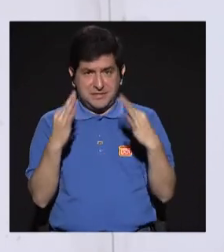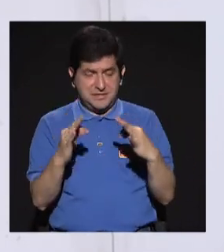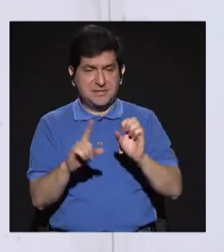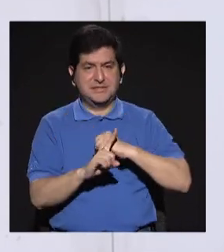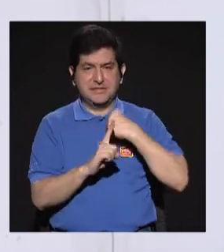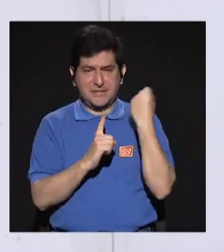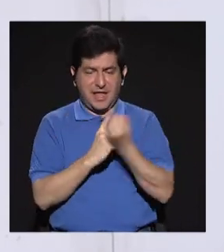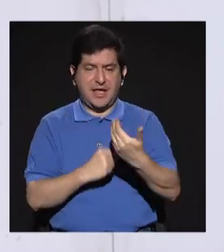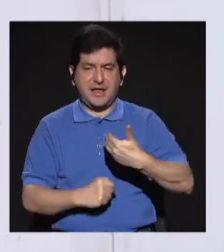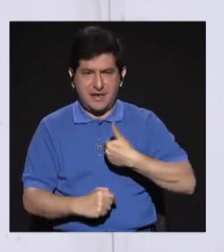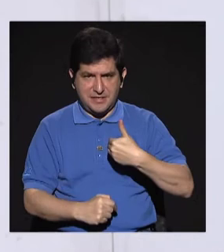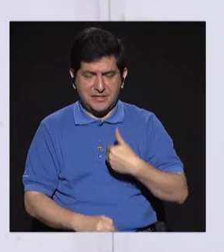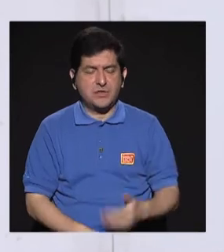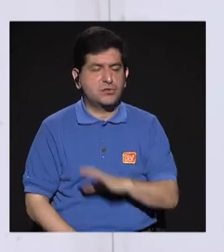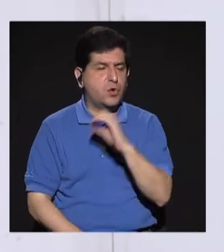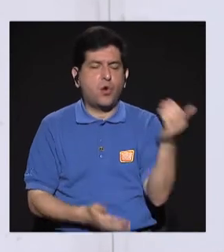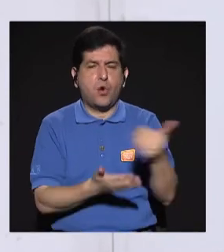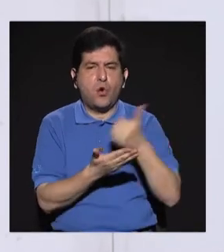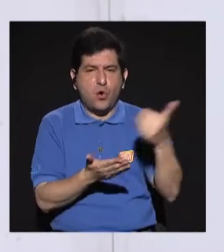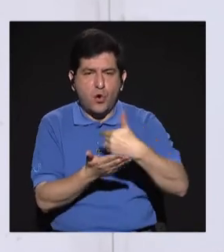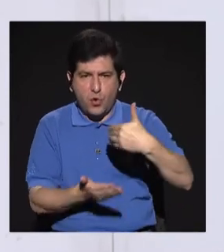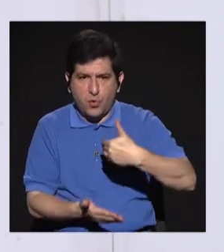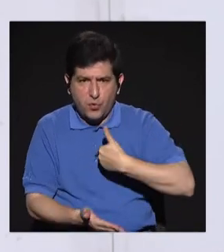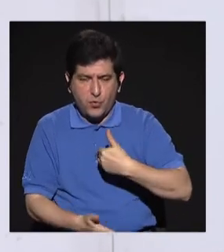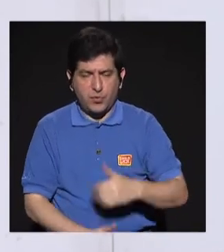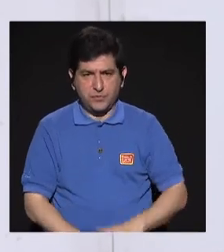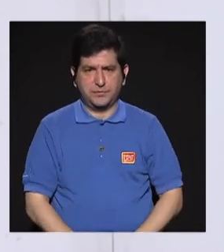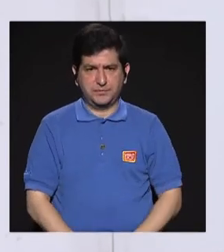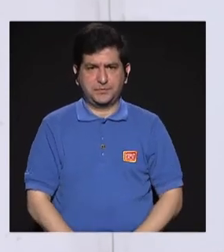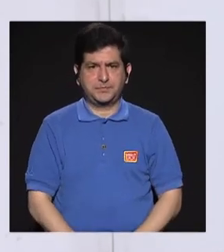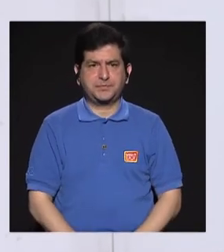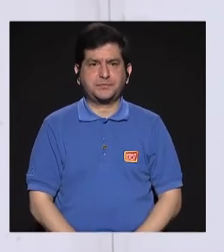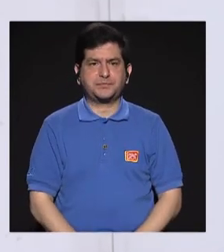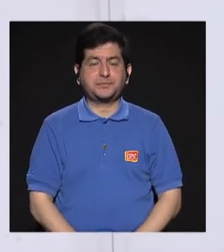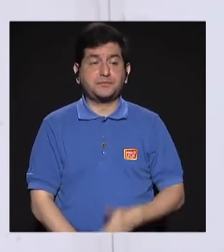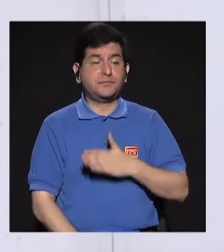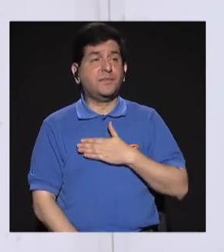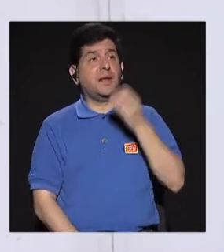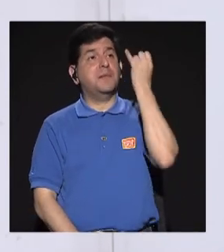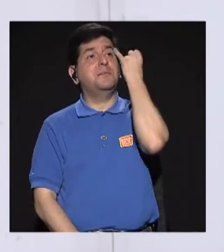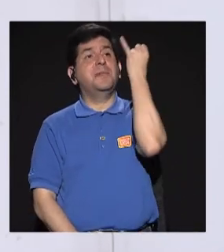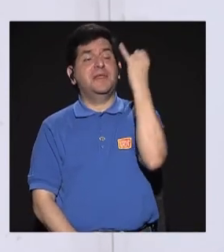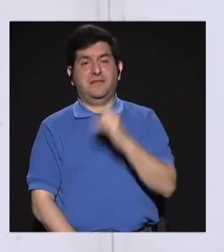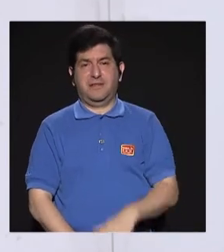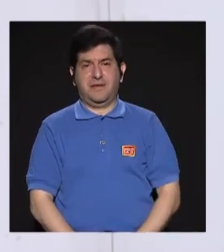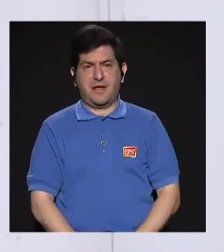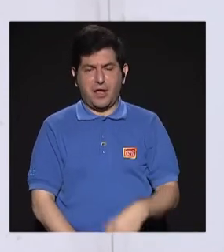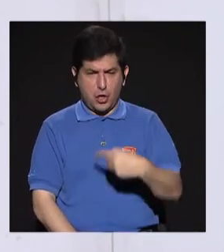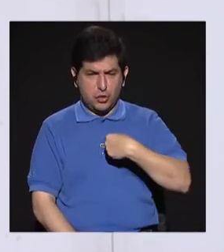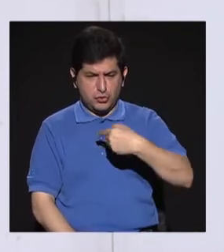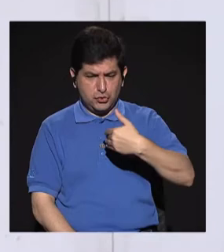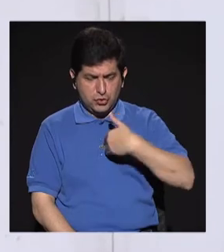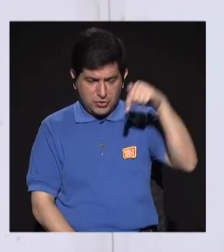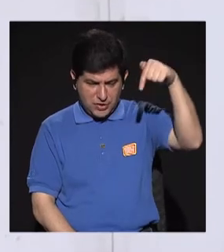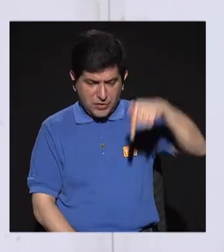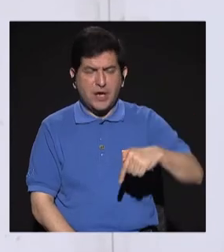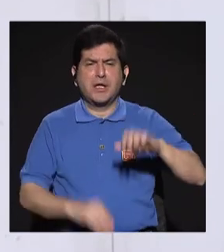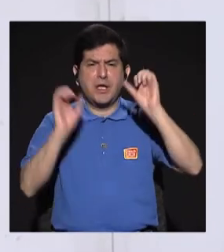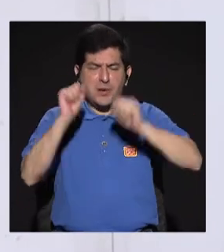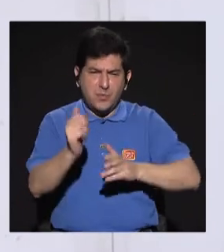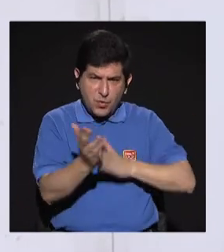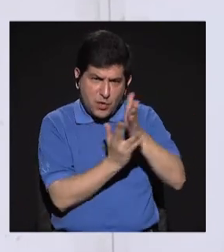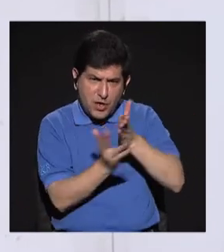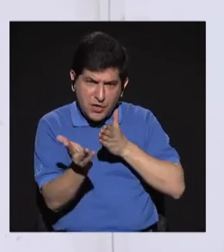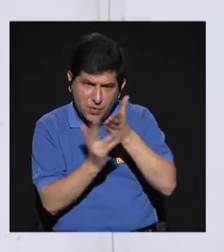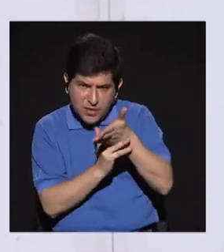con las condiciones que tenemos con los recursos que tenemos este entonces mi intención era bueno ver si con lo que yo tengo acá con lo